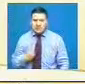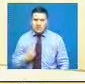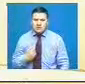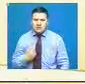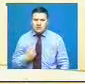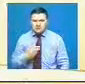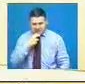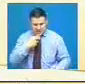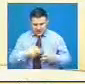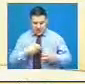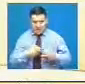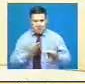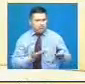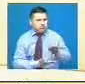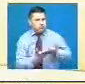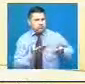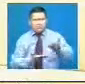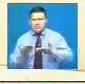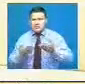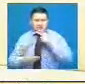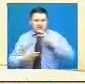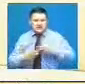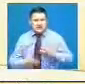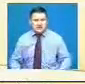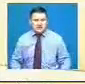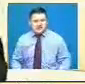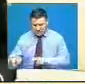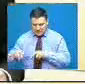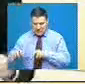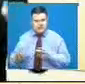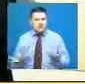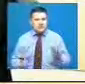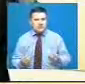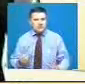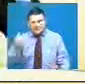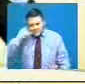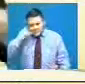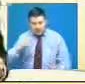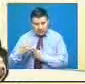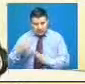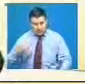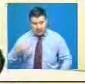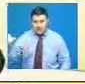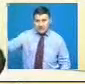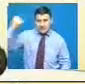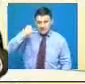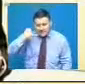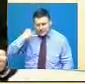situación difícil en la industria, tenemos una situación difícil en el agro. La moneda está claramente sobrevaluada.